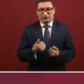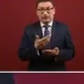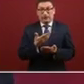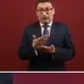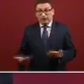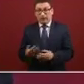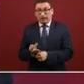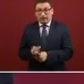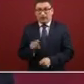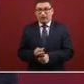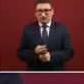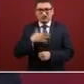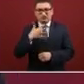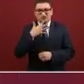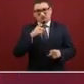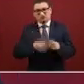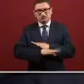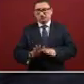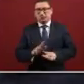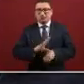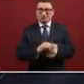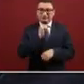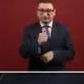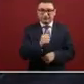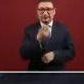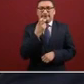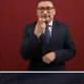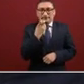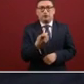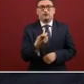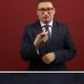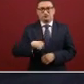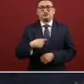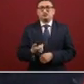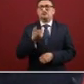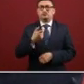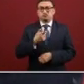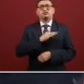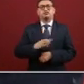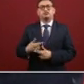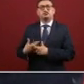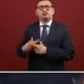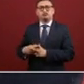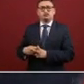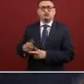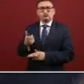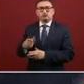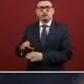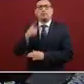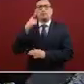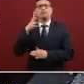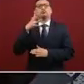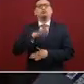ahora eso nos permite liberar muchos fondos para el desarrollo ya no hace